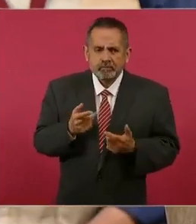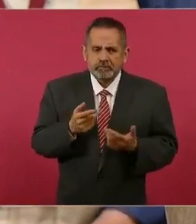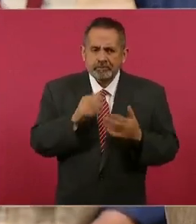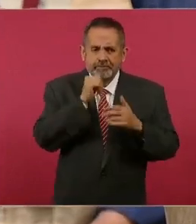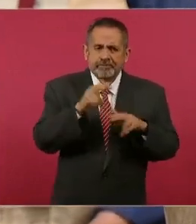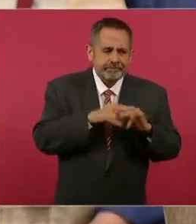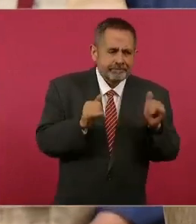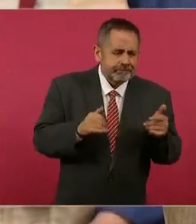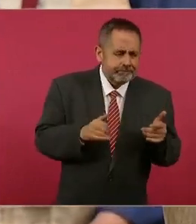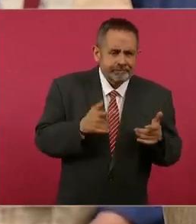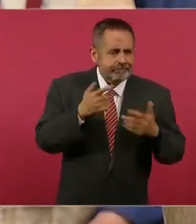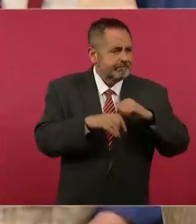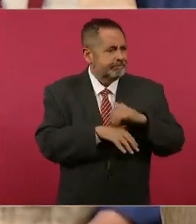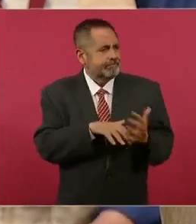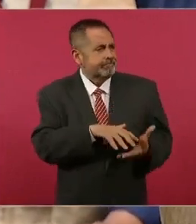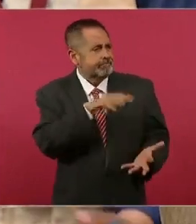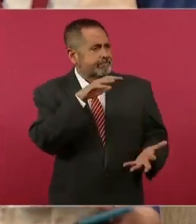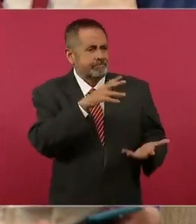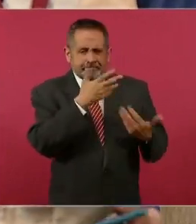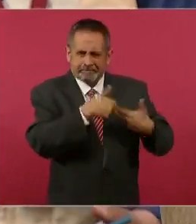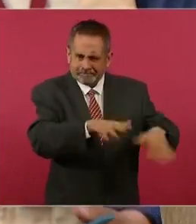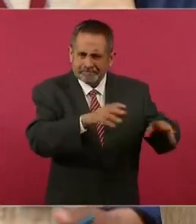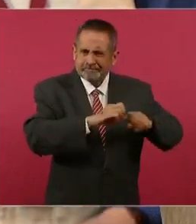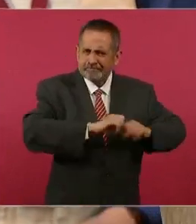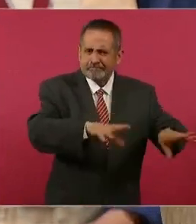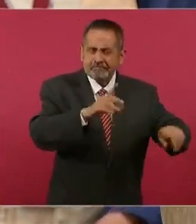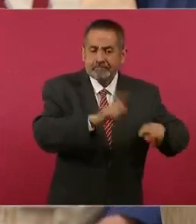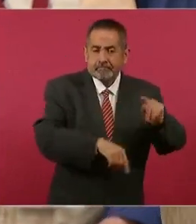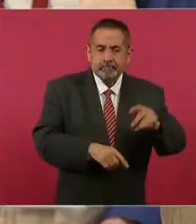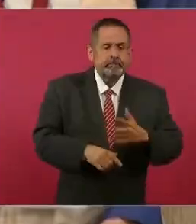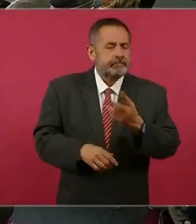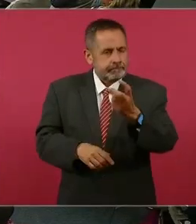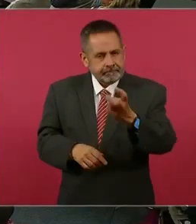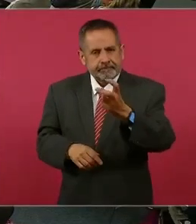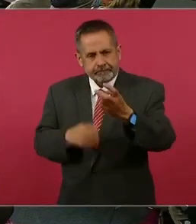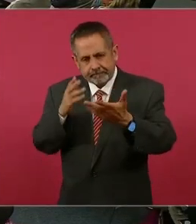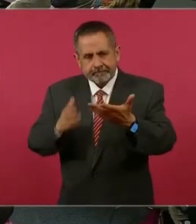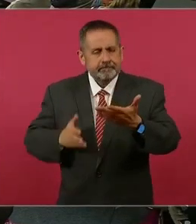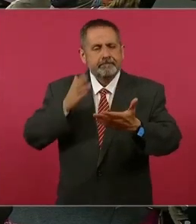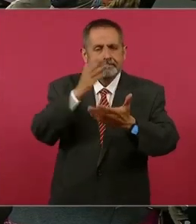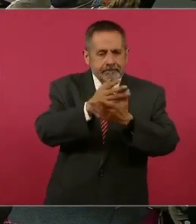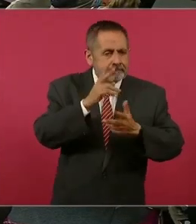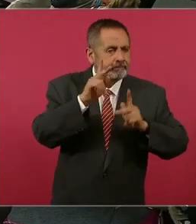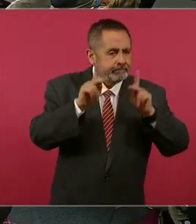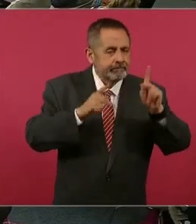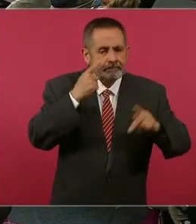litio. Entonces, ¿por qué no se ha podido… A eso vamos. Se